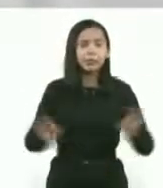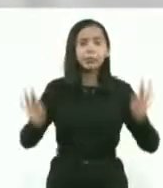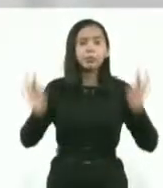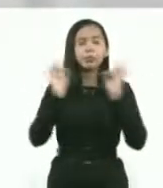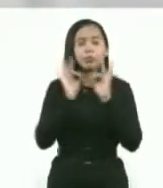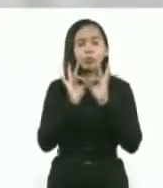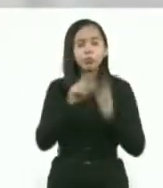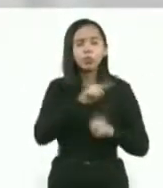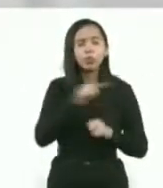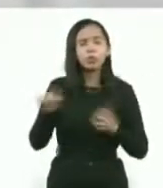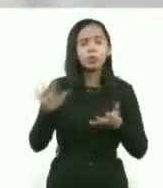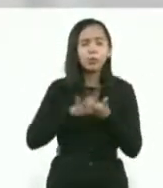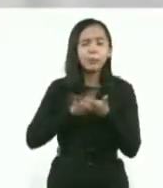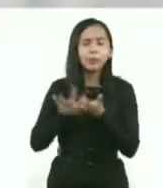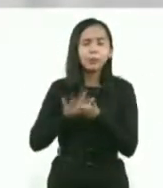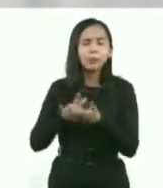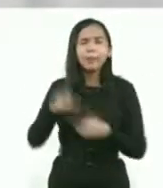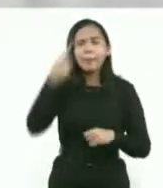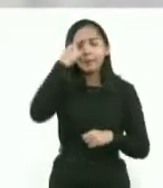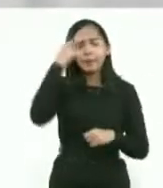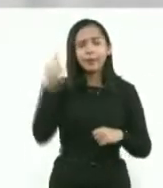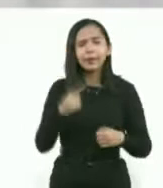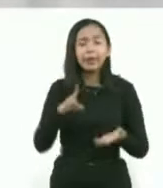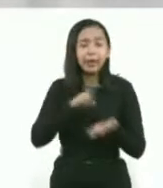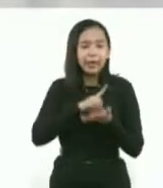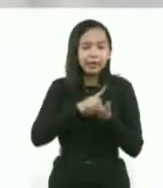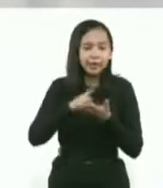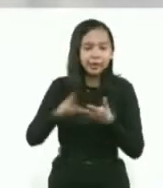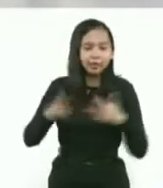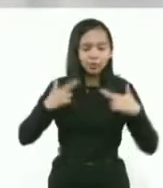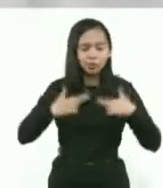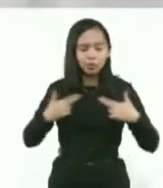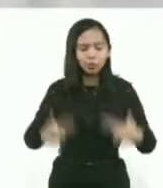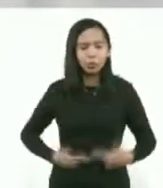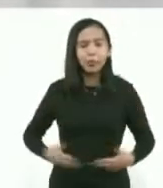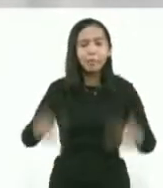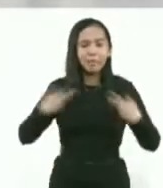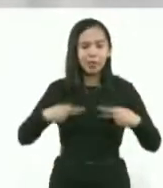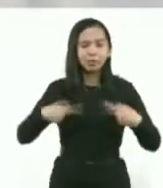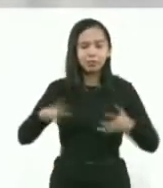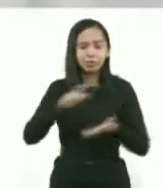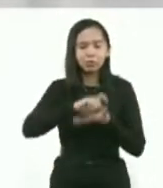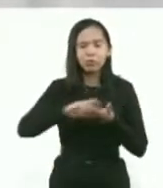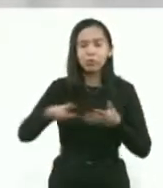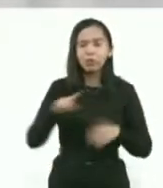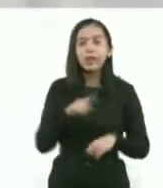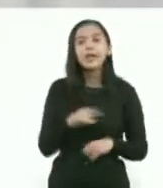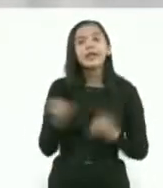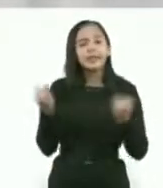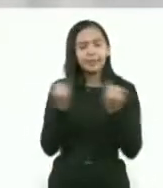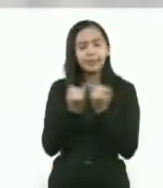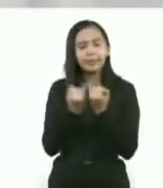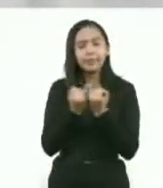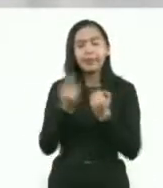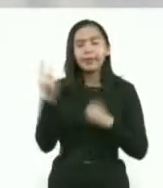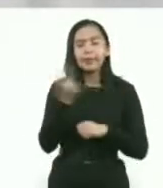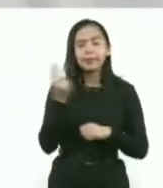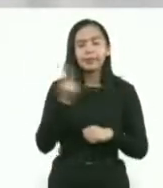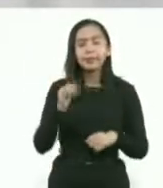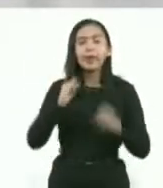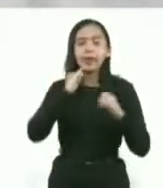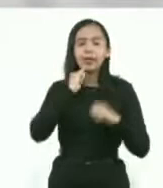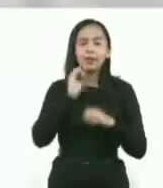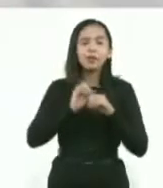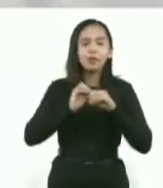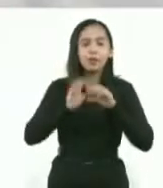volver realidad este instrumento del derecho humano al consumo, que es la información. La información